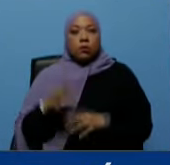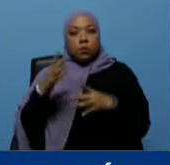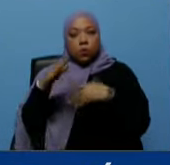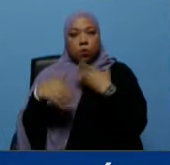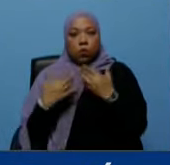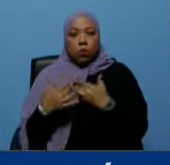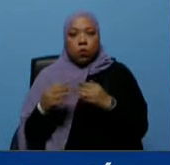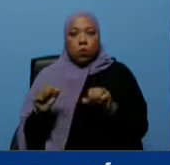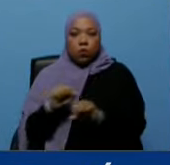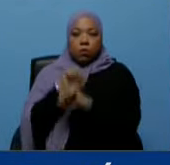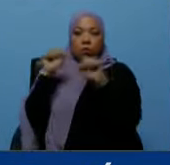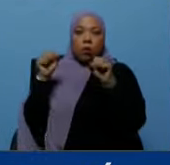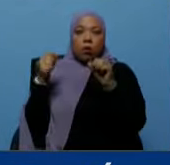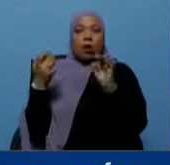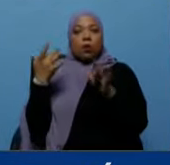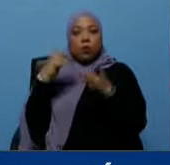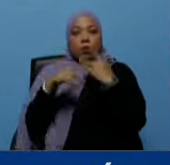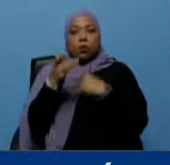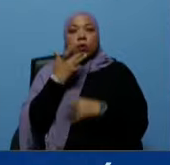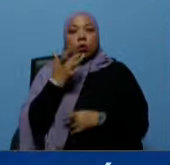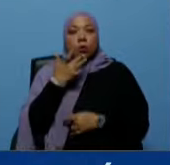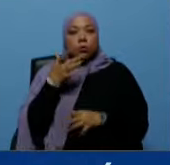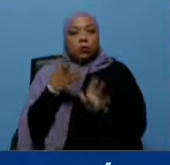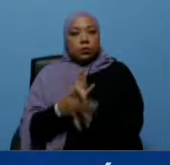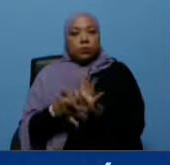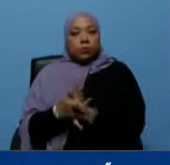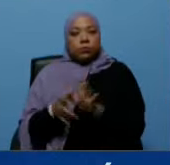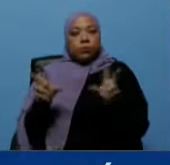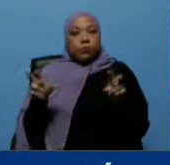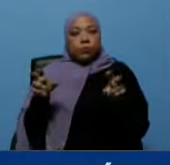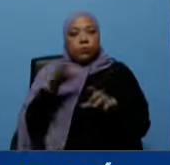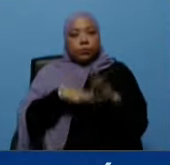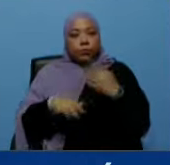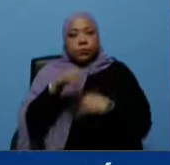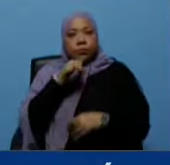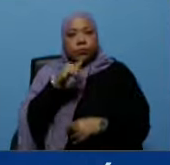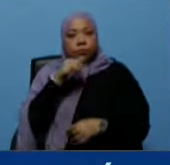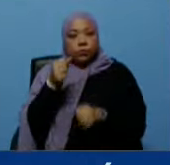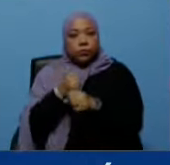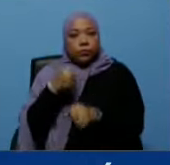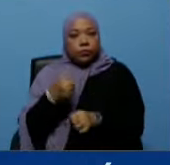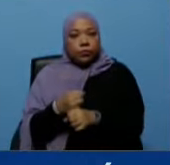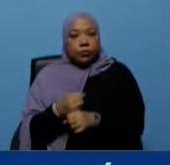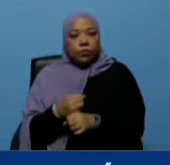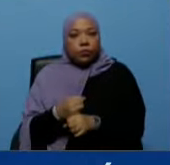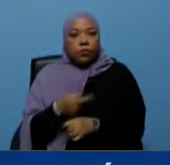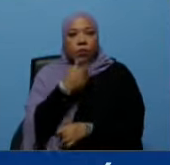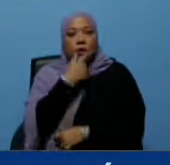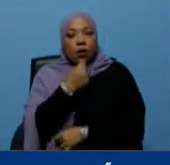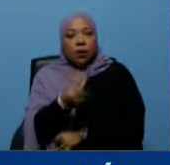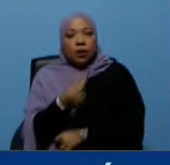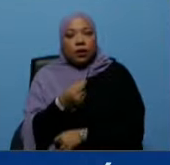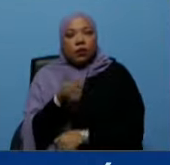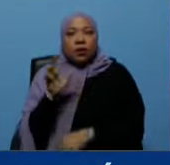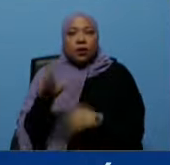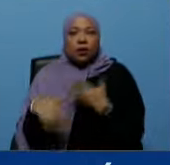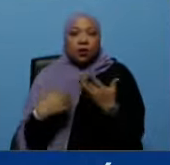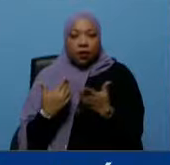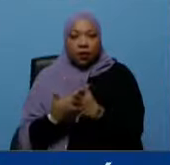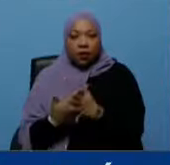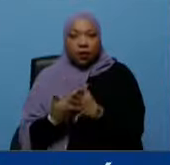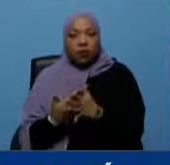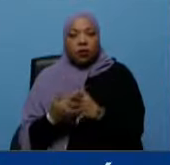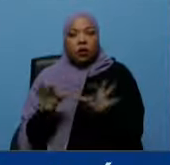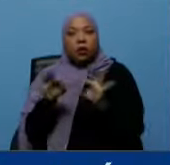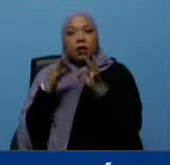vaya amaneciendo el mes de septiembre, ustedes tendrán sus nuevas instalaciones que quedaron sencillamente espectaculares para